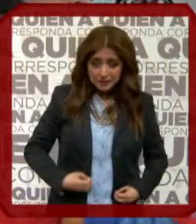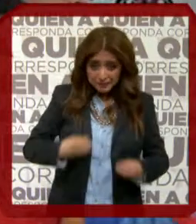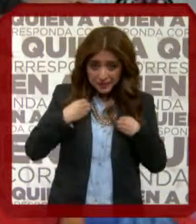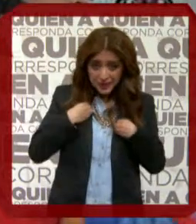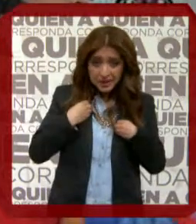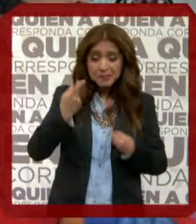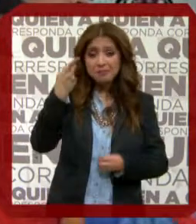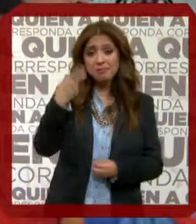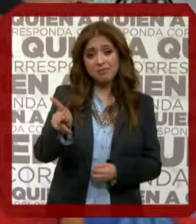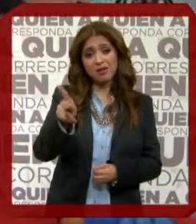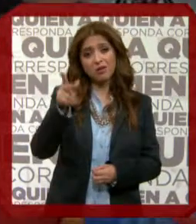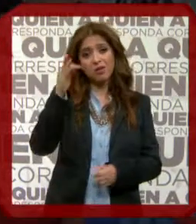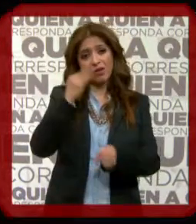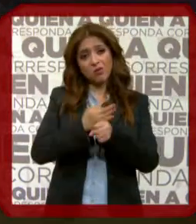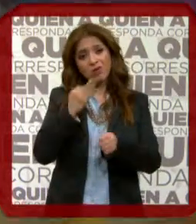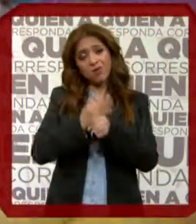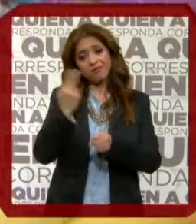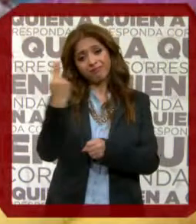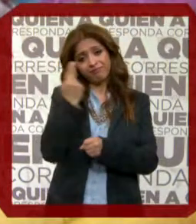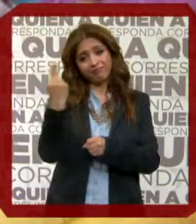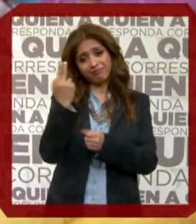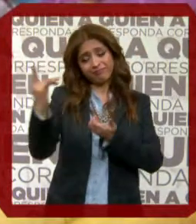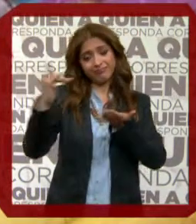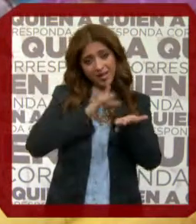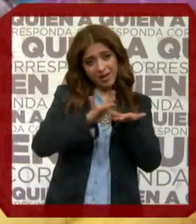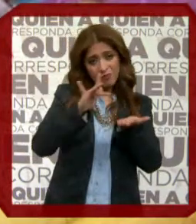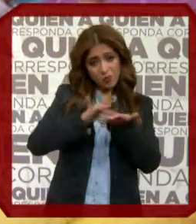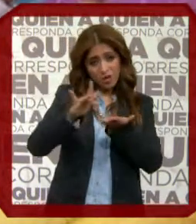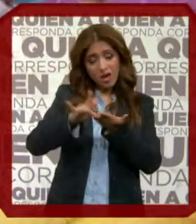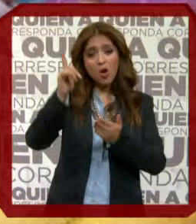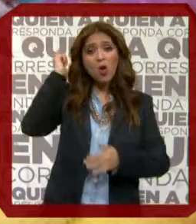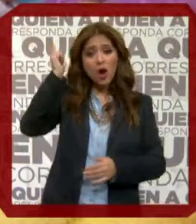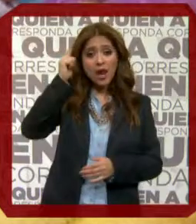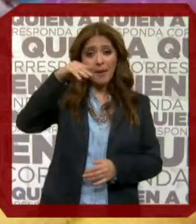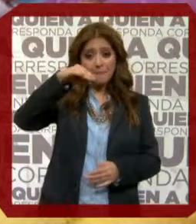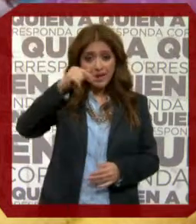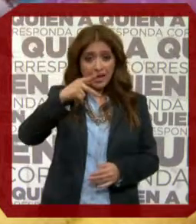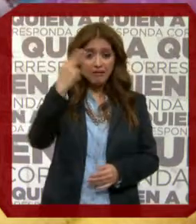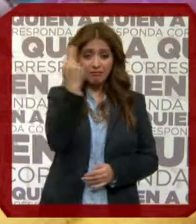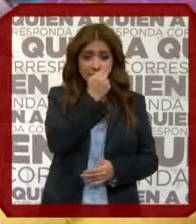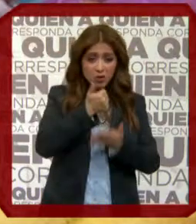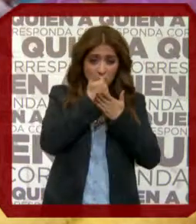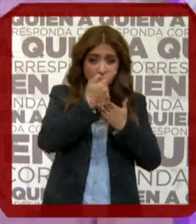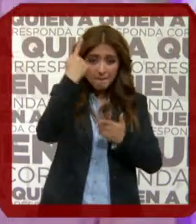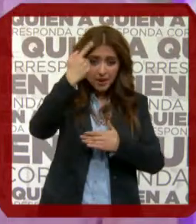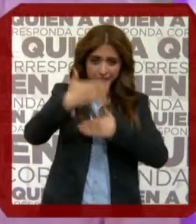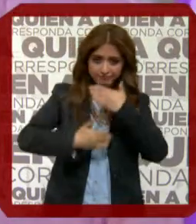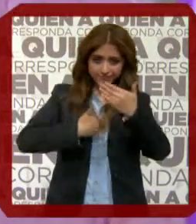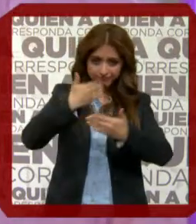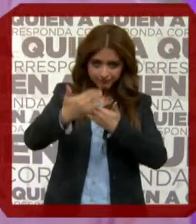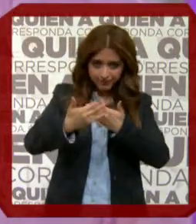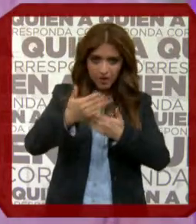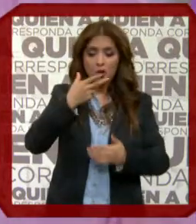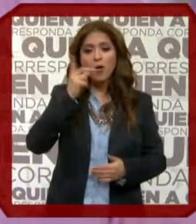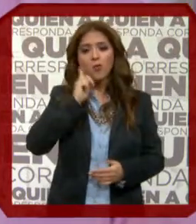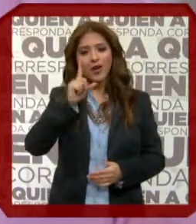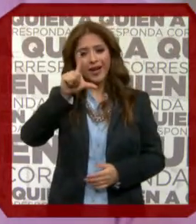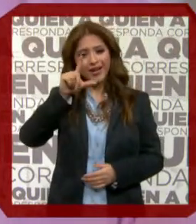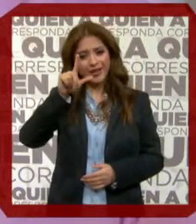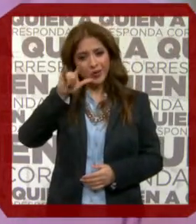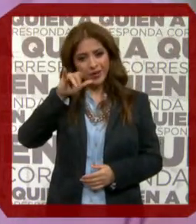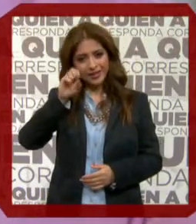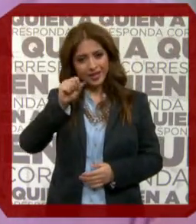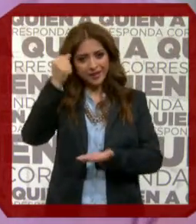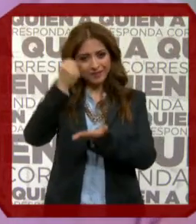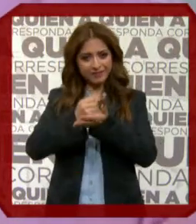eso aún requieren mucho apoyo pero tienen la esperanza de que miguel recibirá la ayuda que tanto necesita con imágenes de luís alejandré para quien